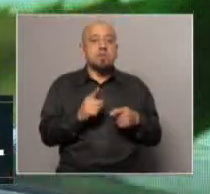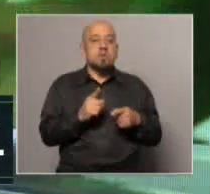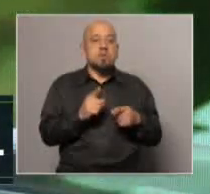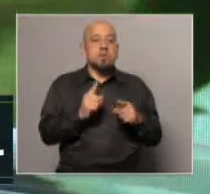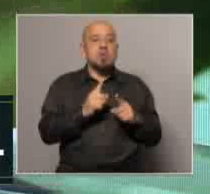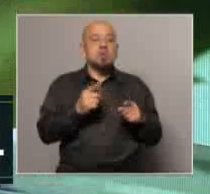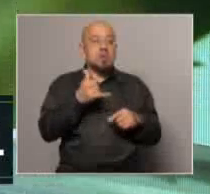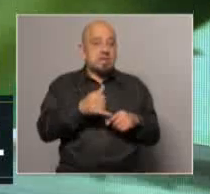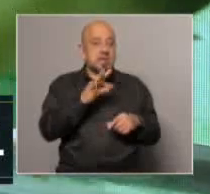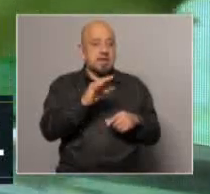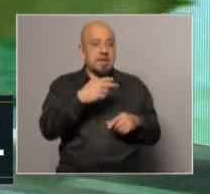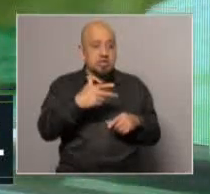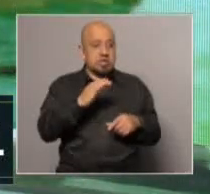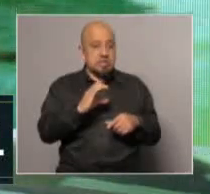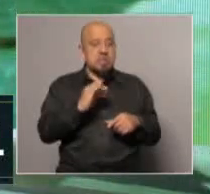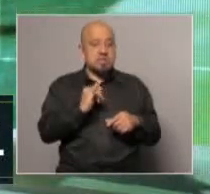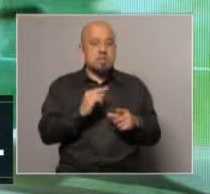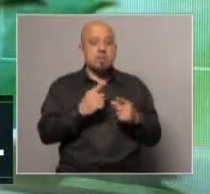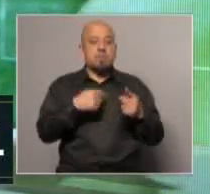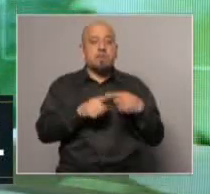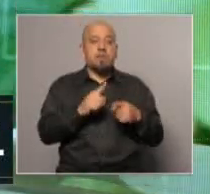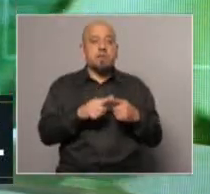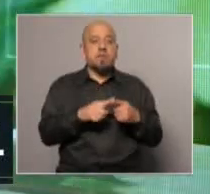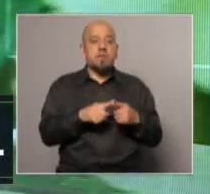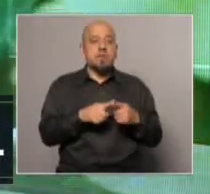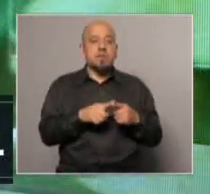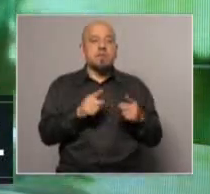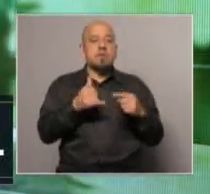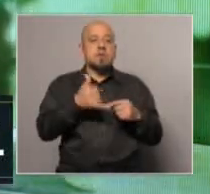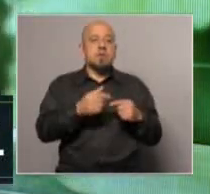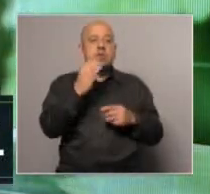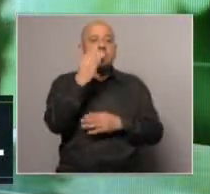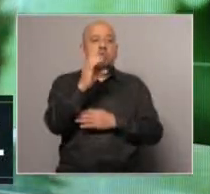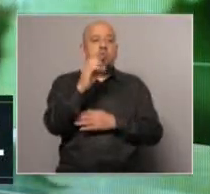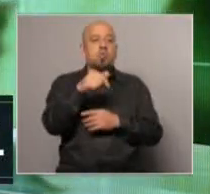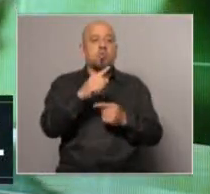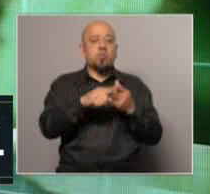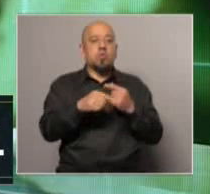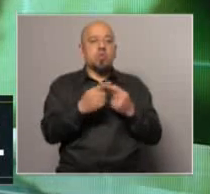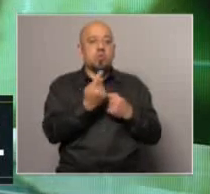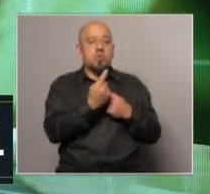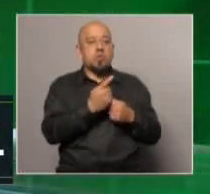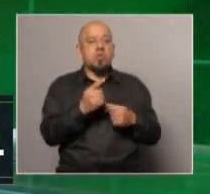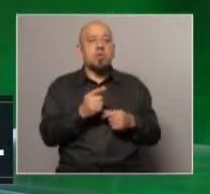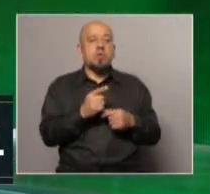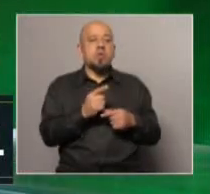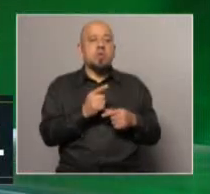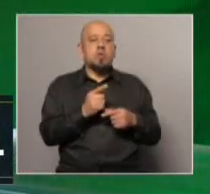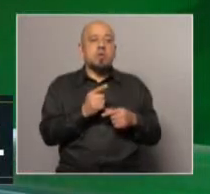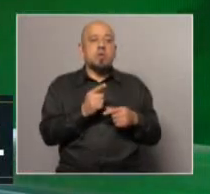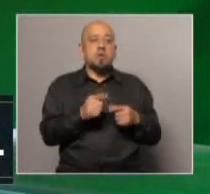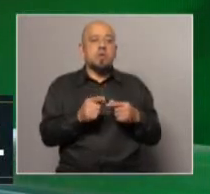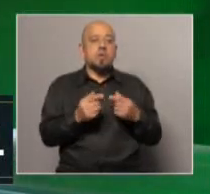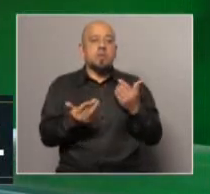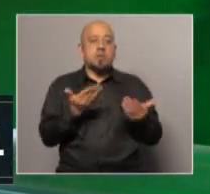el vuelo, por decirlo así, que pueden tener las que tienen los clubes o las que tienen los autocultivadores. Por hacer